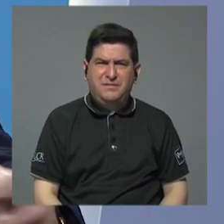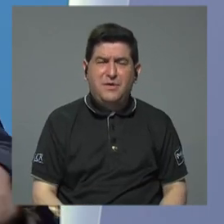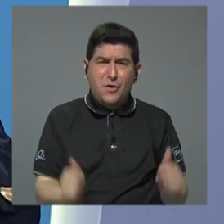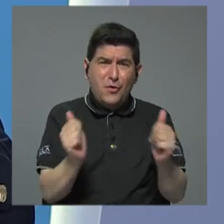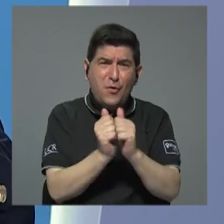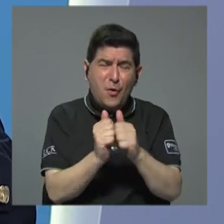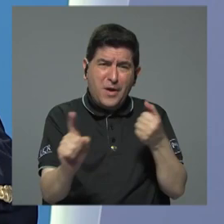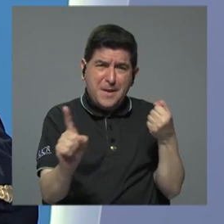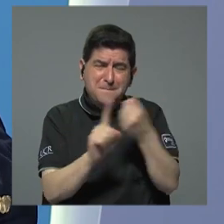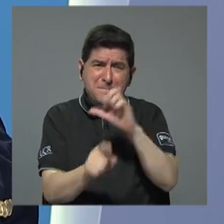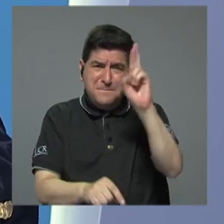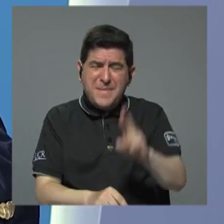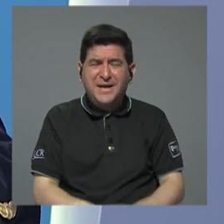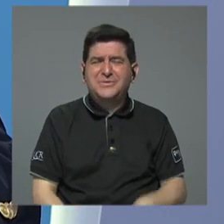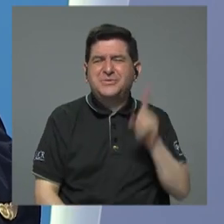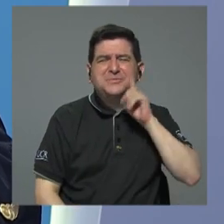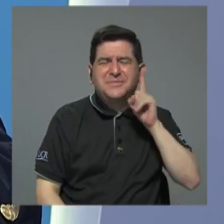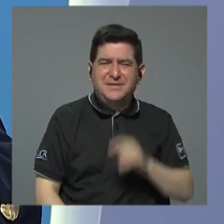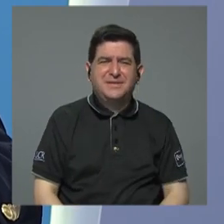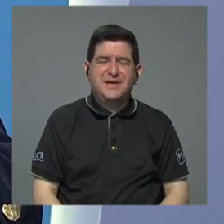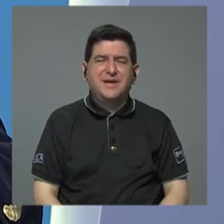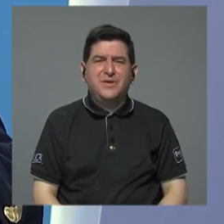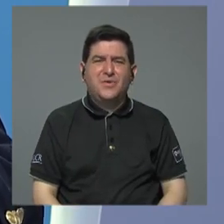con lo que impacta Costa Rica. Ya le dije,